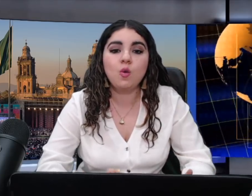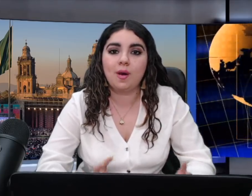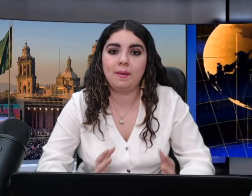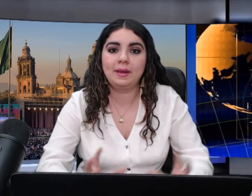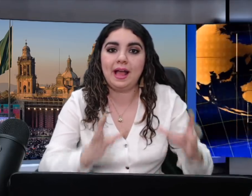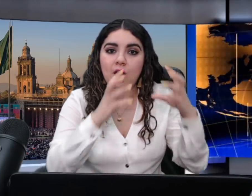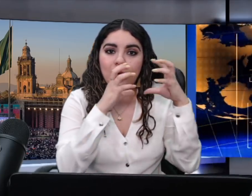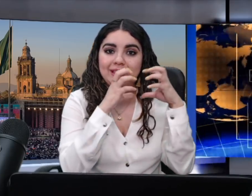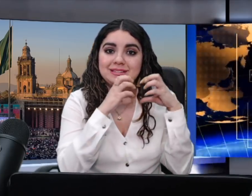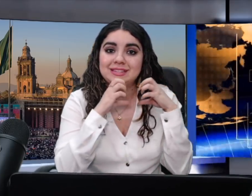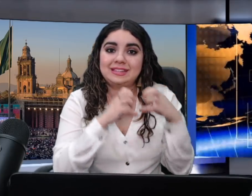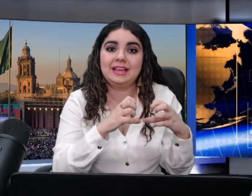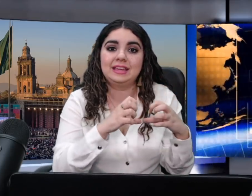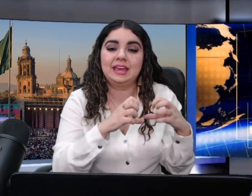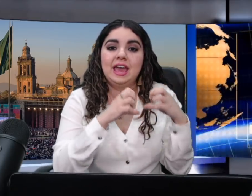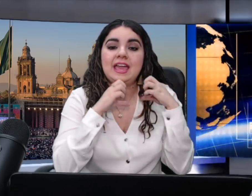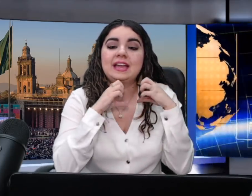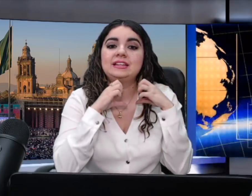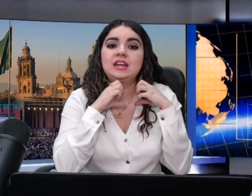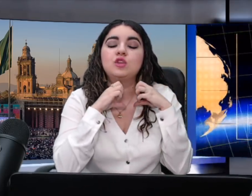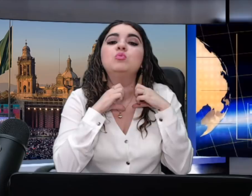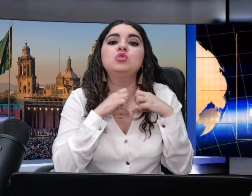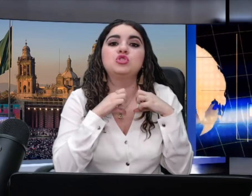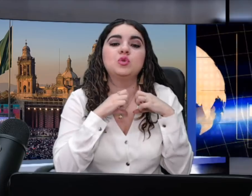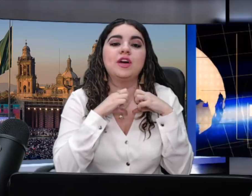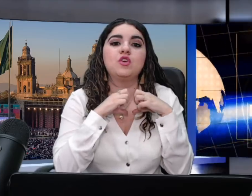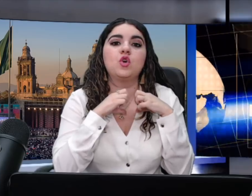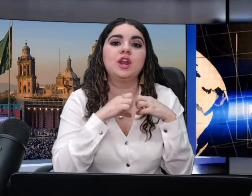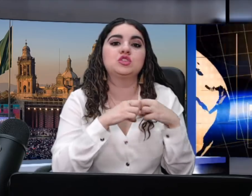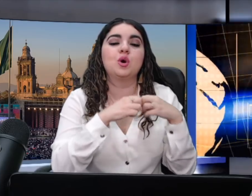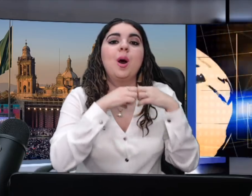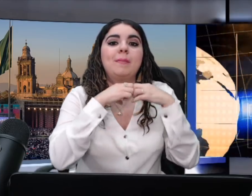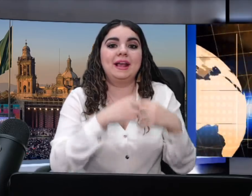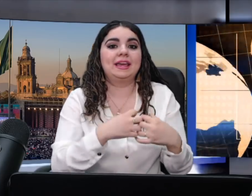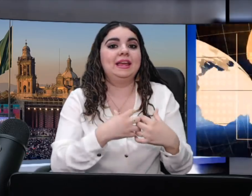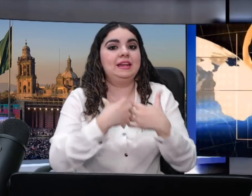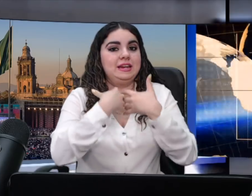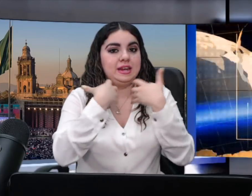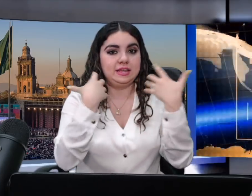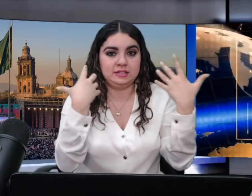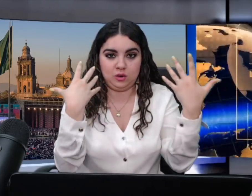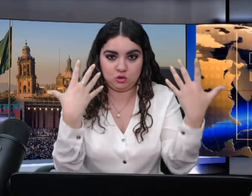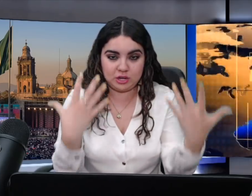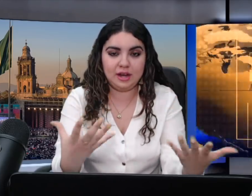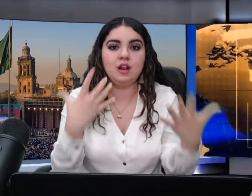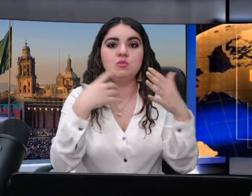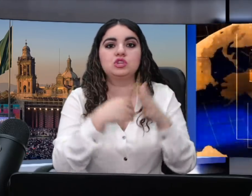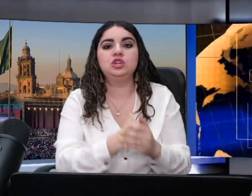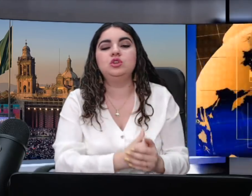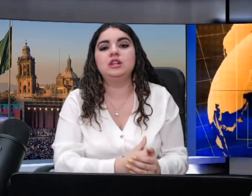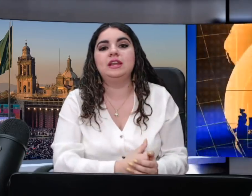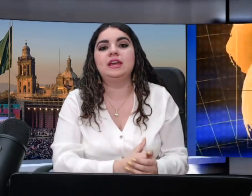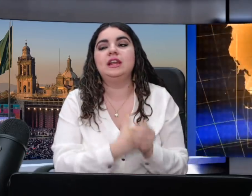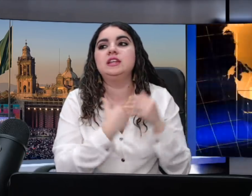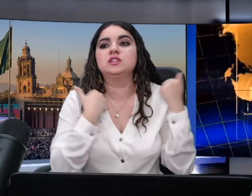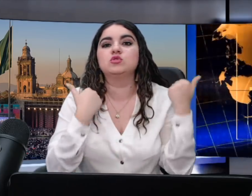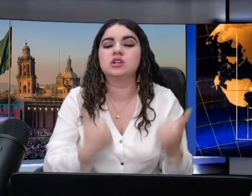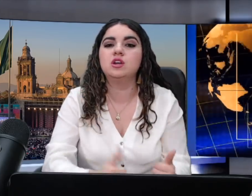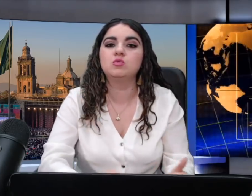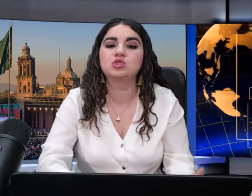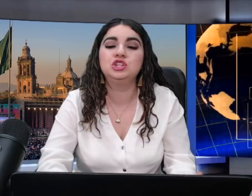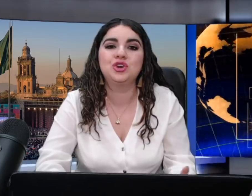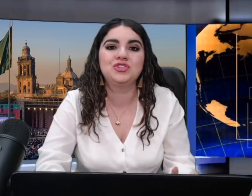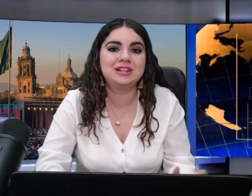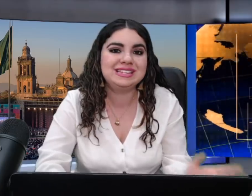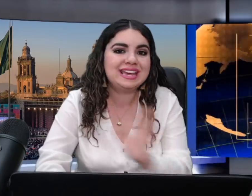de agua, va a haber agua que se estanque y hay que tener mucho cuidado con eso para que ni se nos genere el mosquito del dengue ni se nos